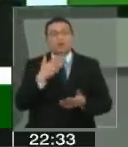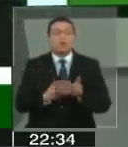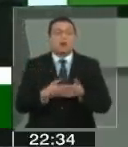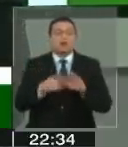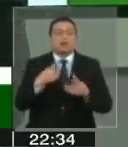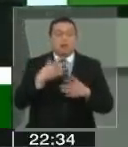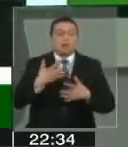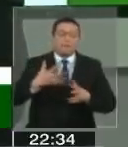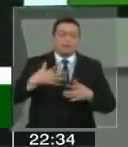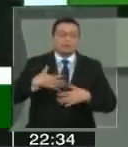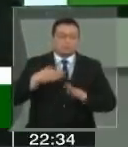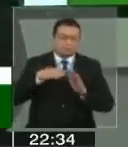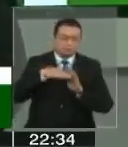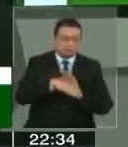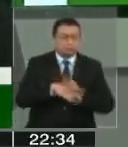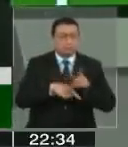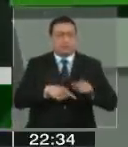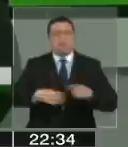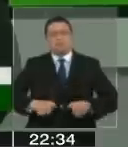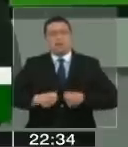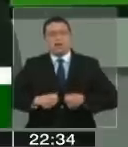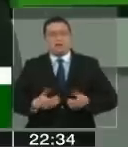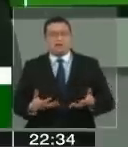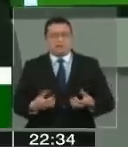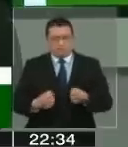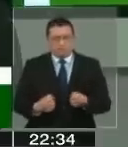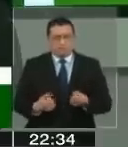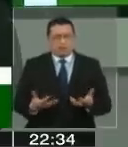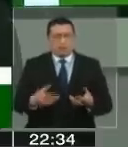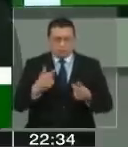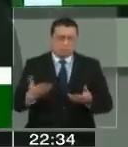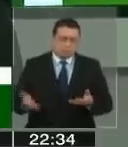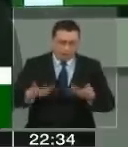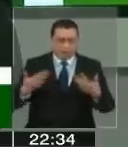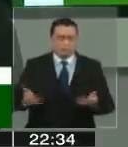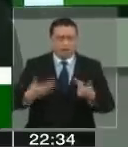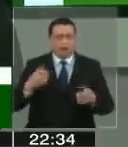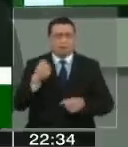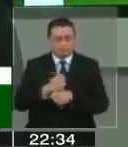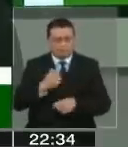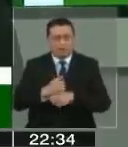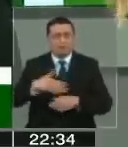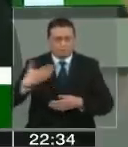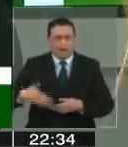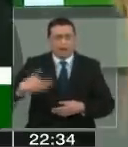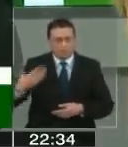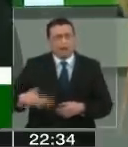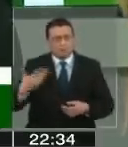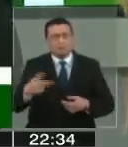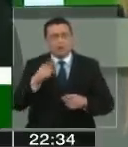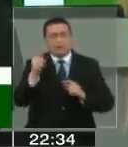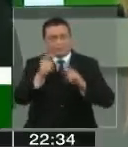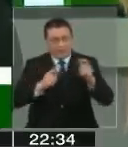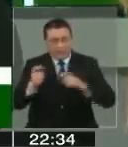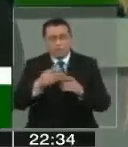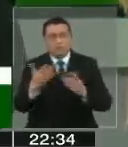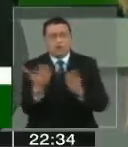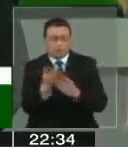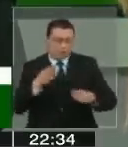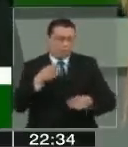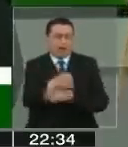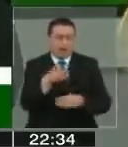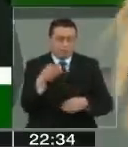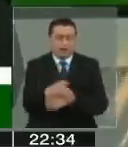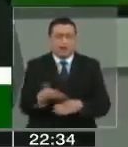está mal, se bajonea, ella está firme, y vamos y sigamos trabajando, y hagamos terapia, y vamos al